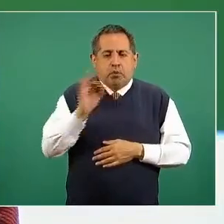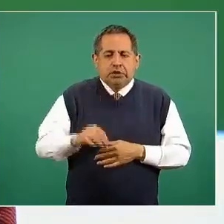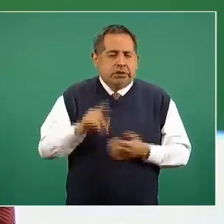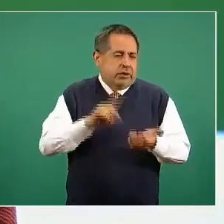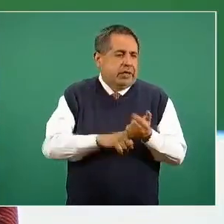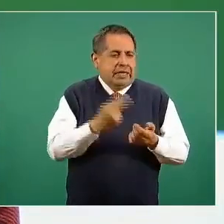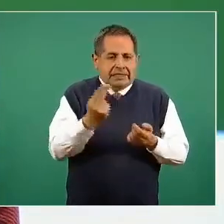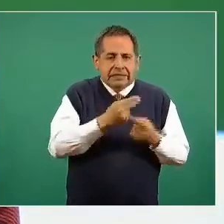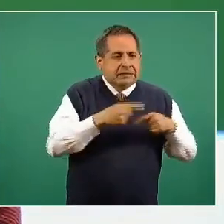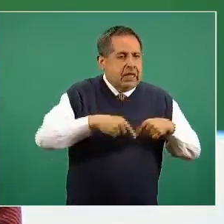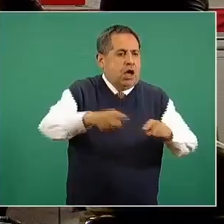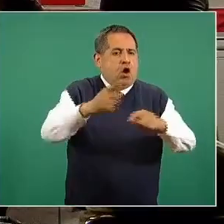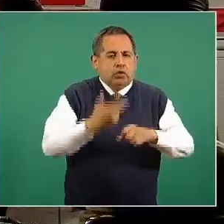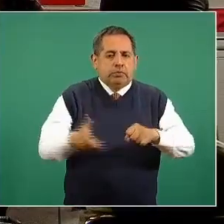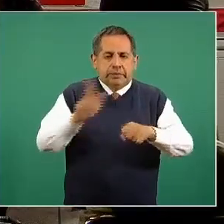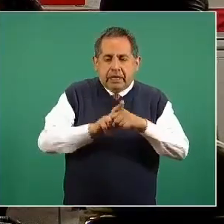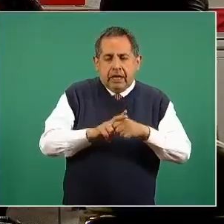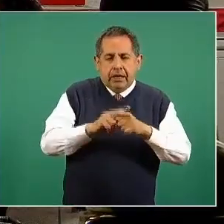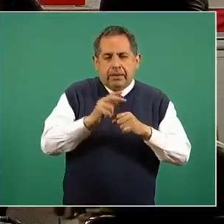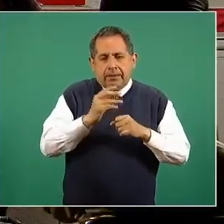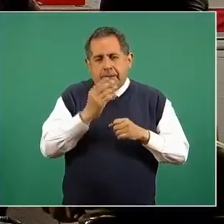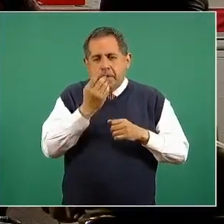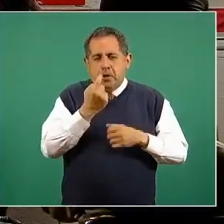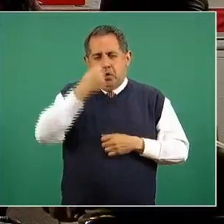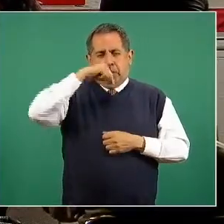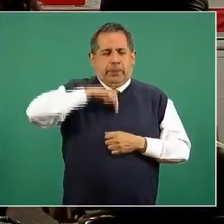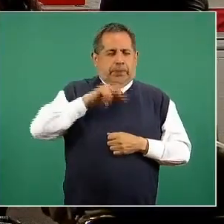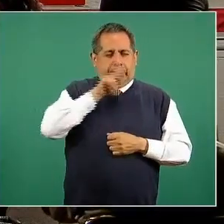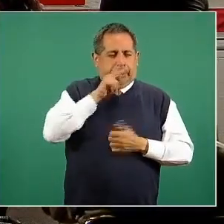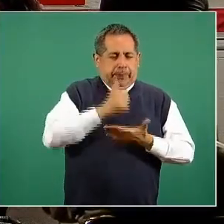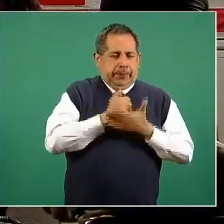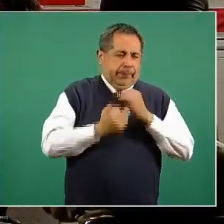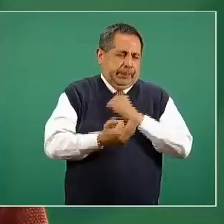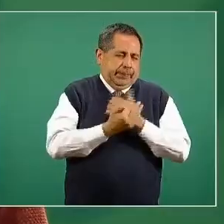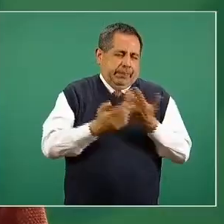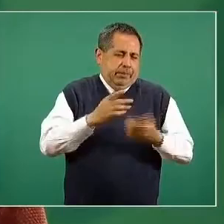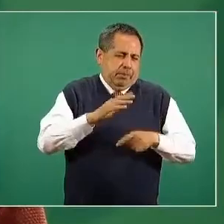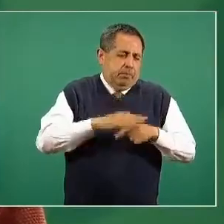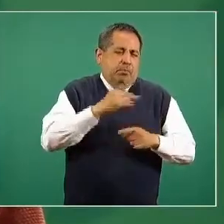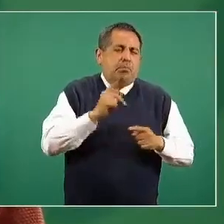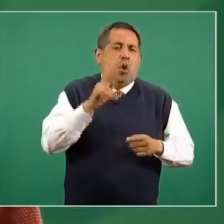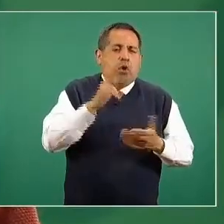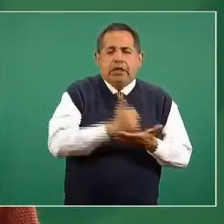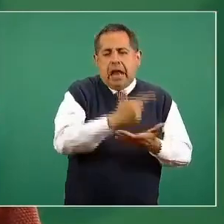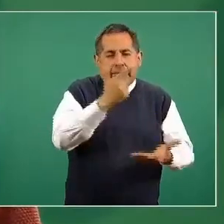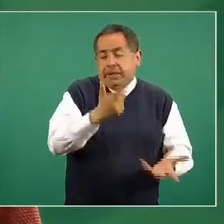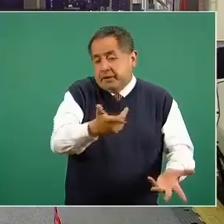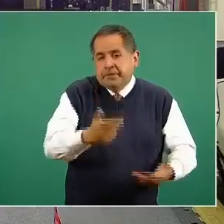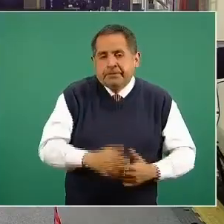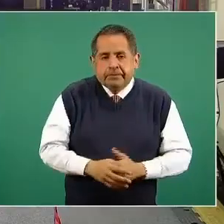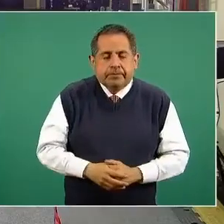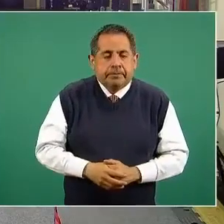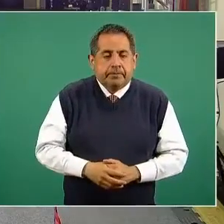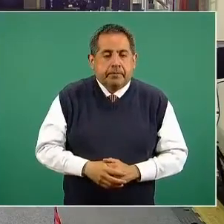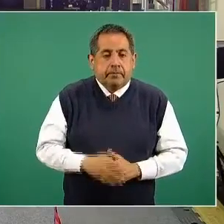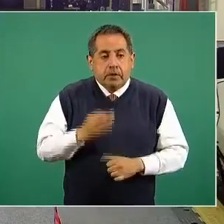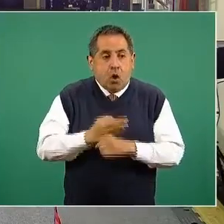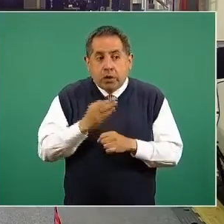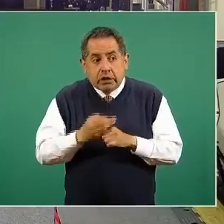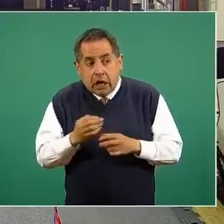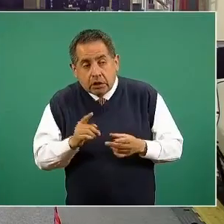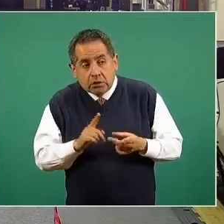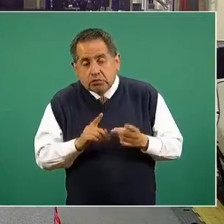requerir una hospitalización en condiciones de una persona grave. ¿Tiene un intubado grave? En este momento lo